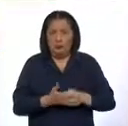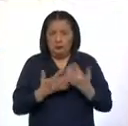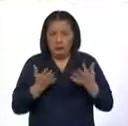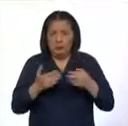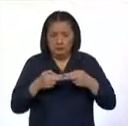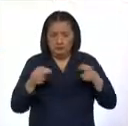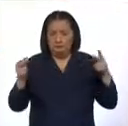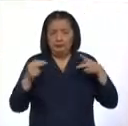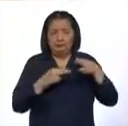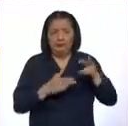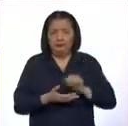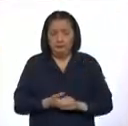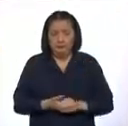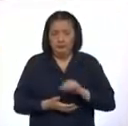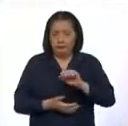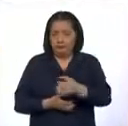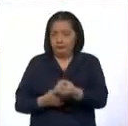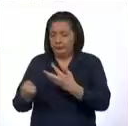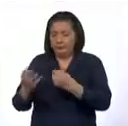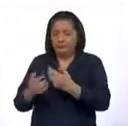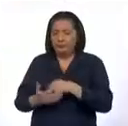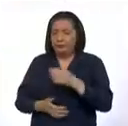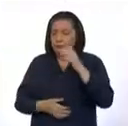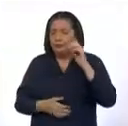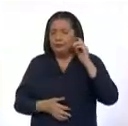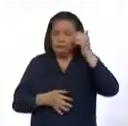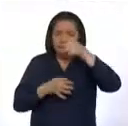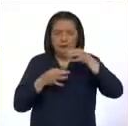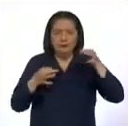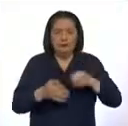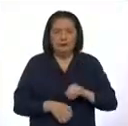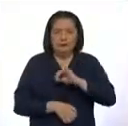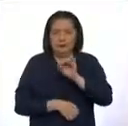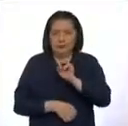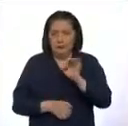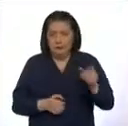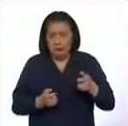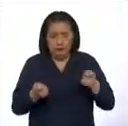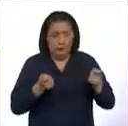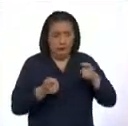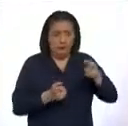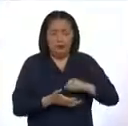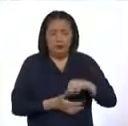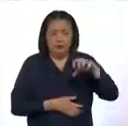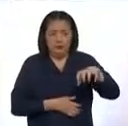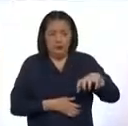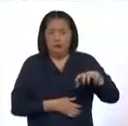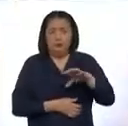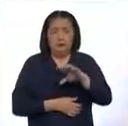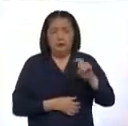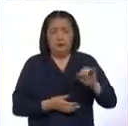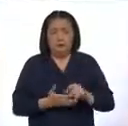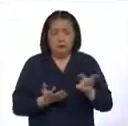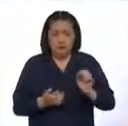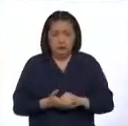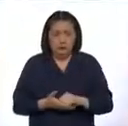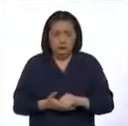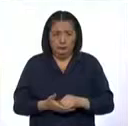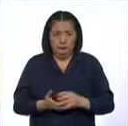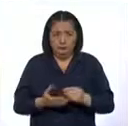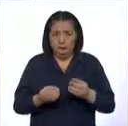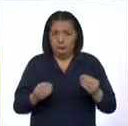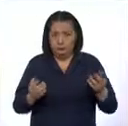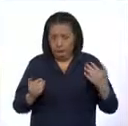está inaugurando y del que nos va a contar un poquito más el ingeniero Jimmy Rodríguez, él es el coordinador del COET, que por supuesto tiene